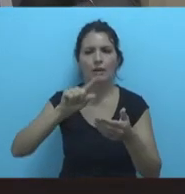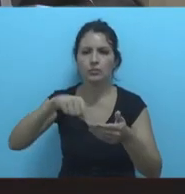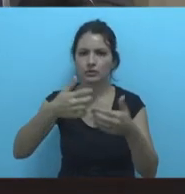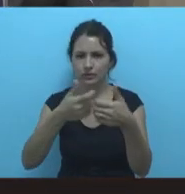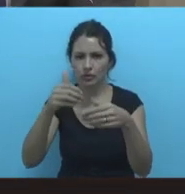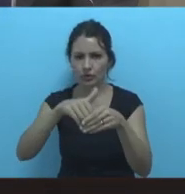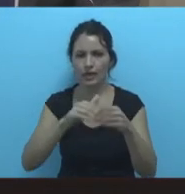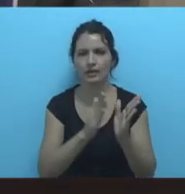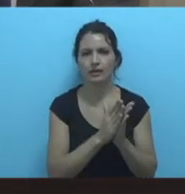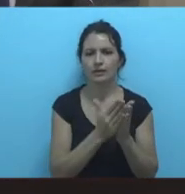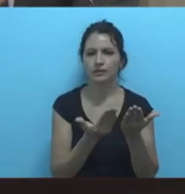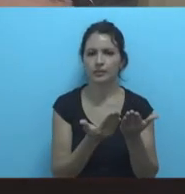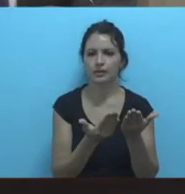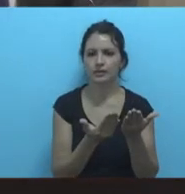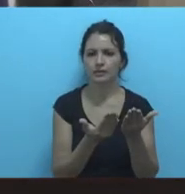sesión.